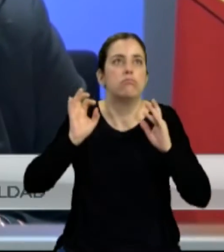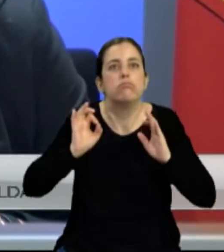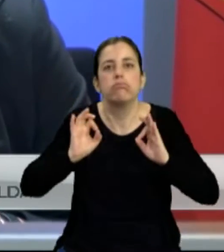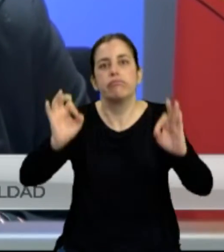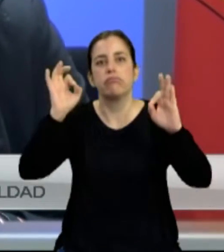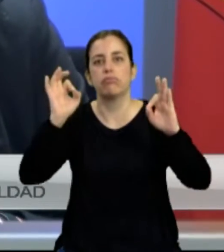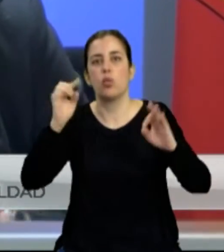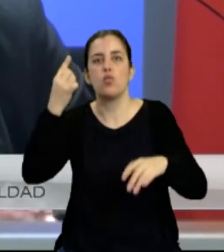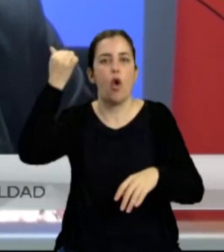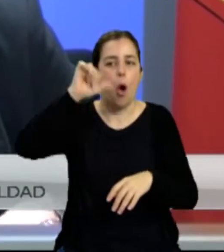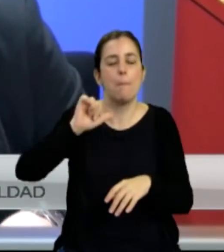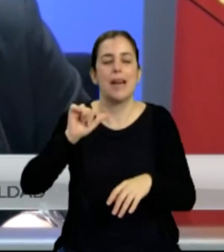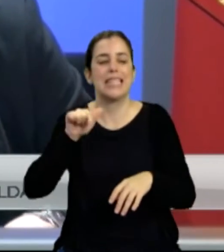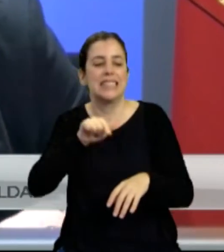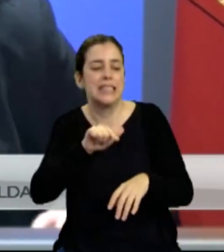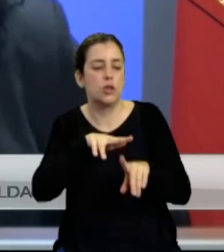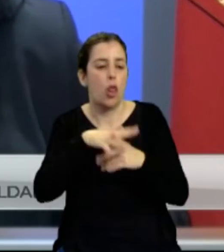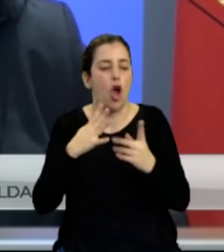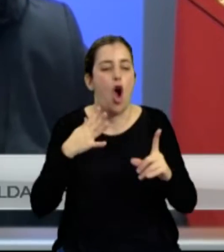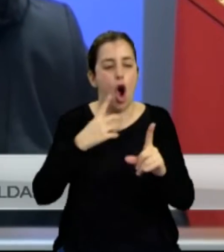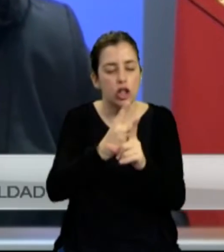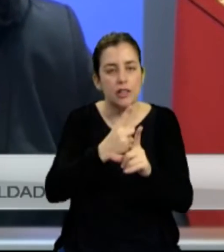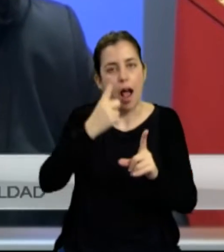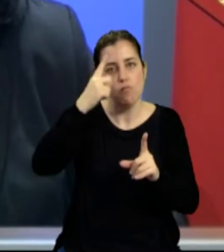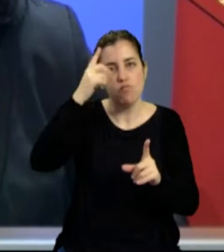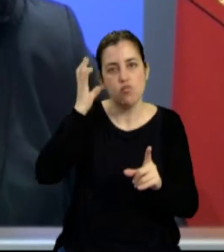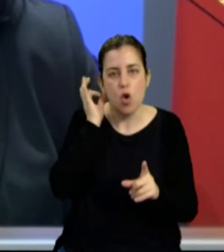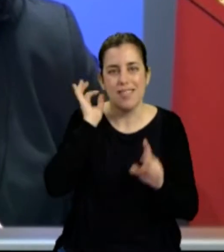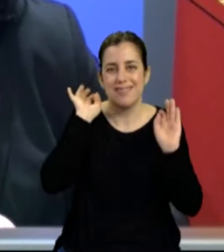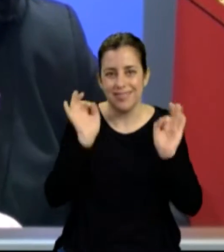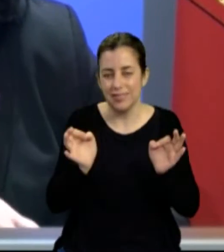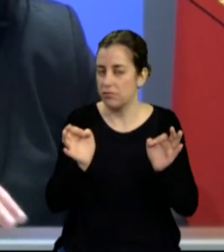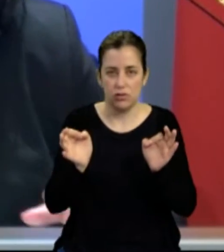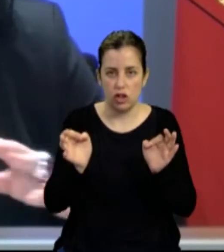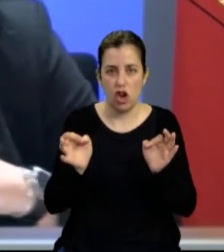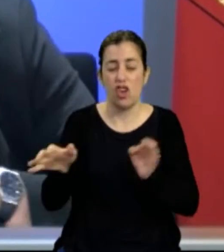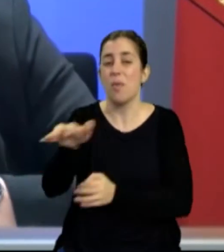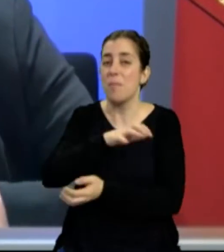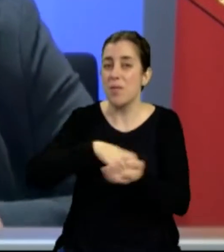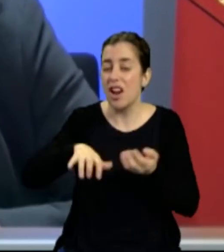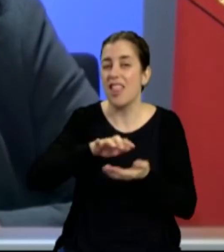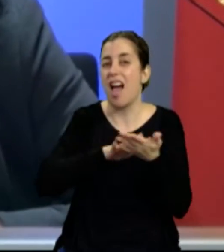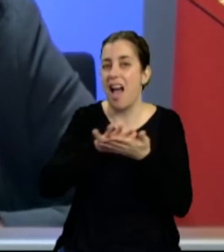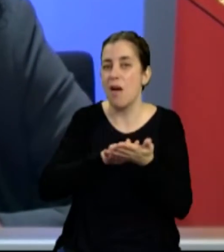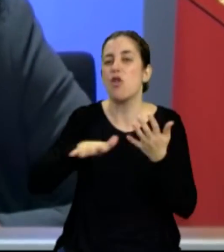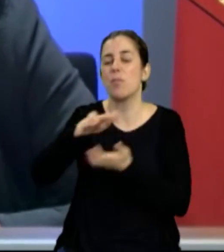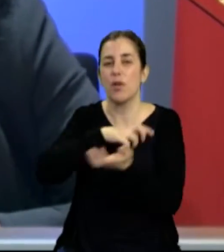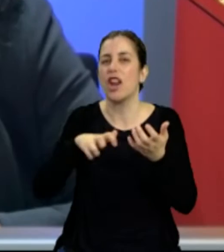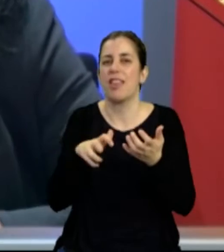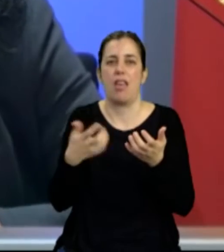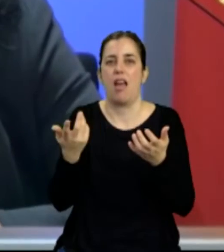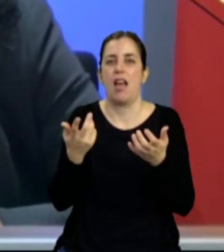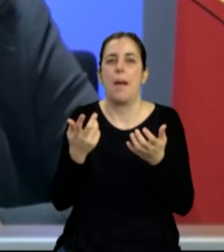no realiza esa acción, sino que es una violencia que se ampara de una manera estructural que viene rodeada de